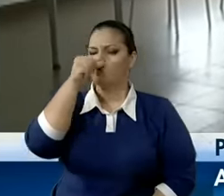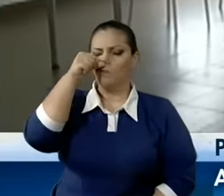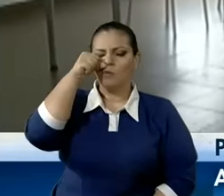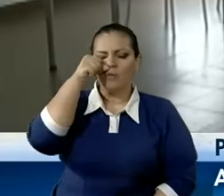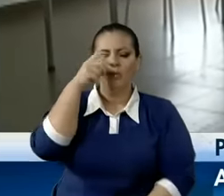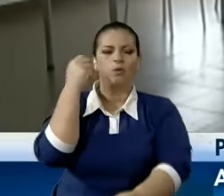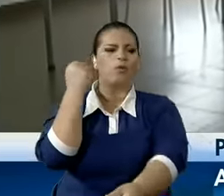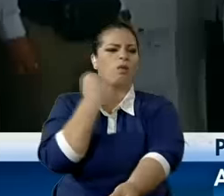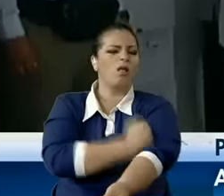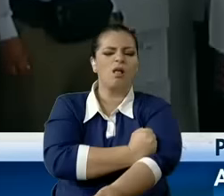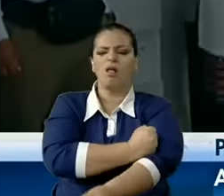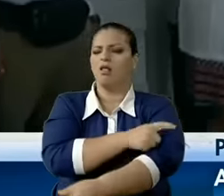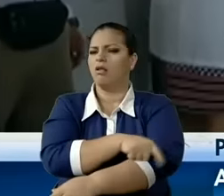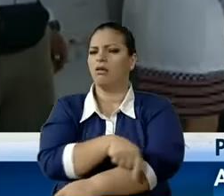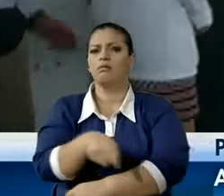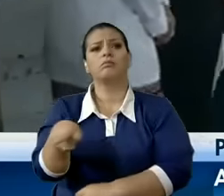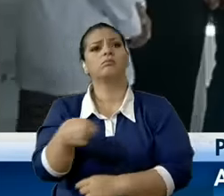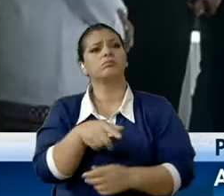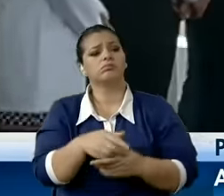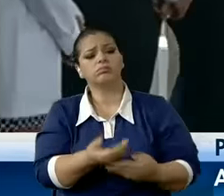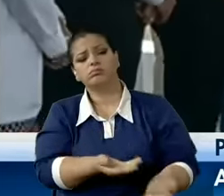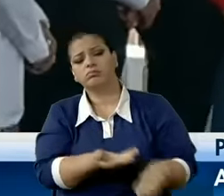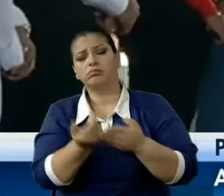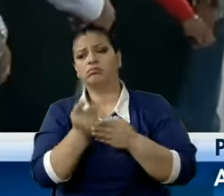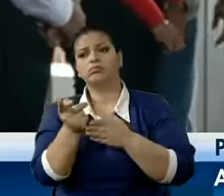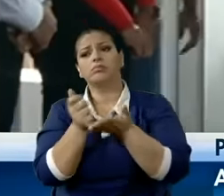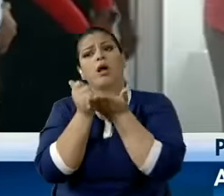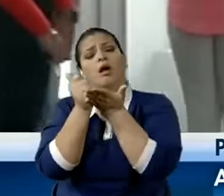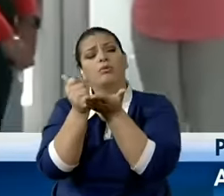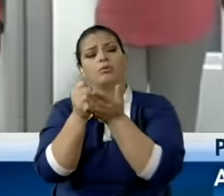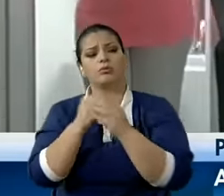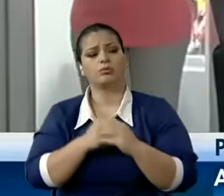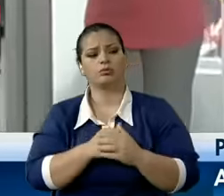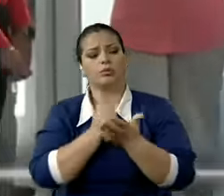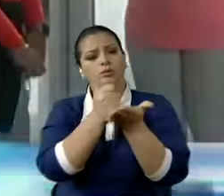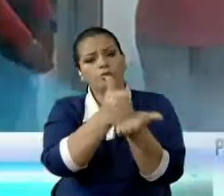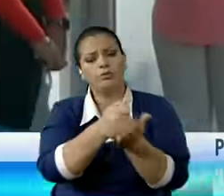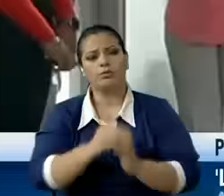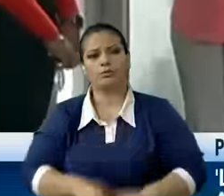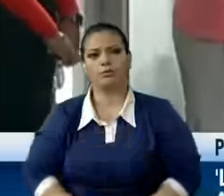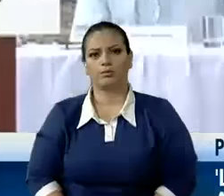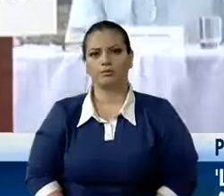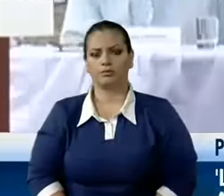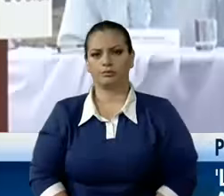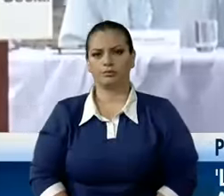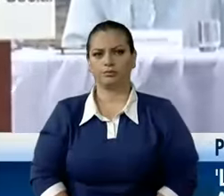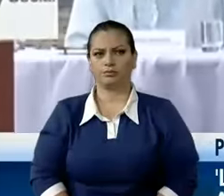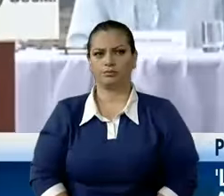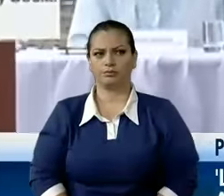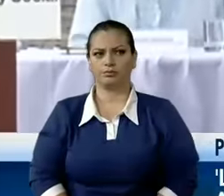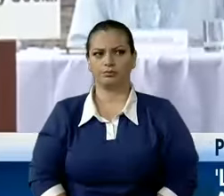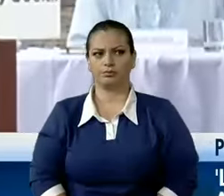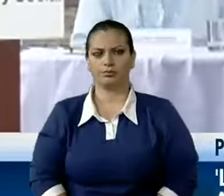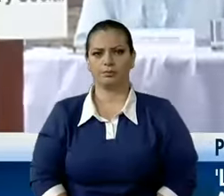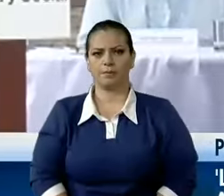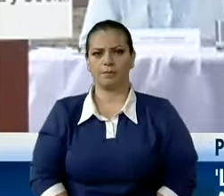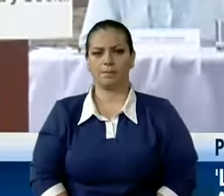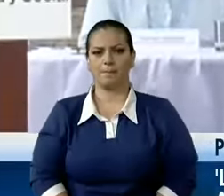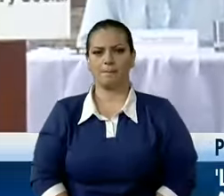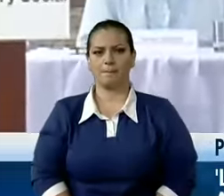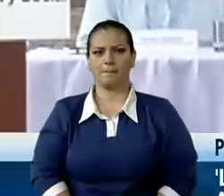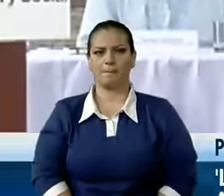la costa. Allí habló de las causas del microtráfico, que nada tienen que ver, dijo, con las políticas de no